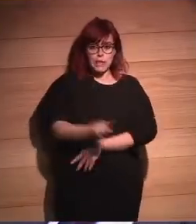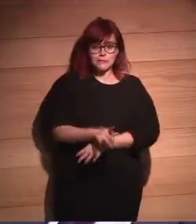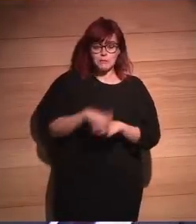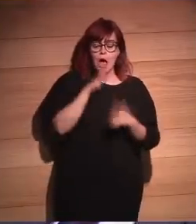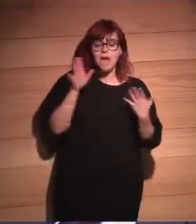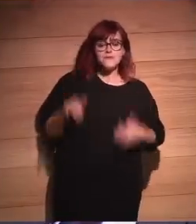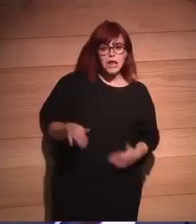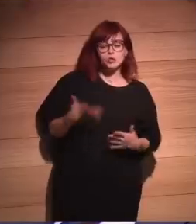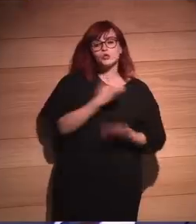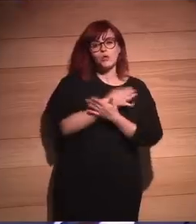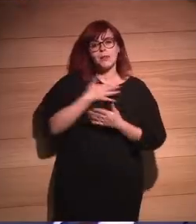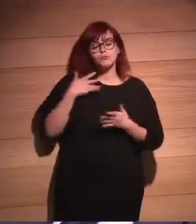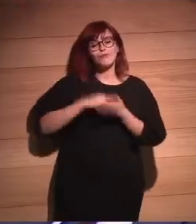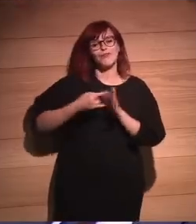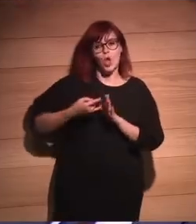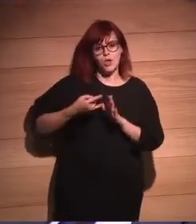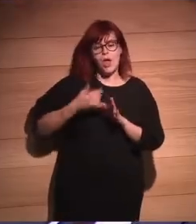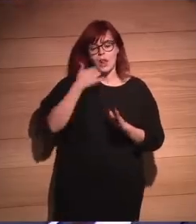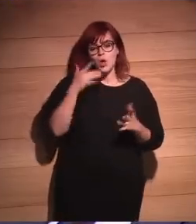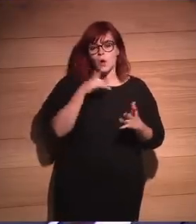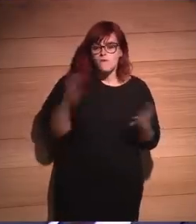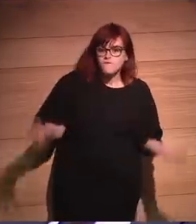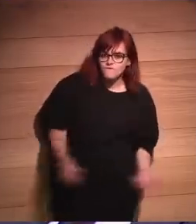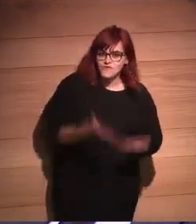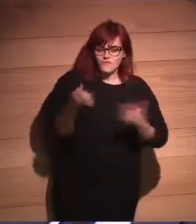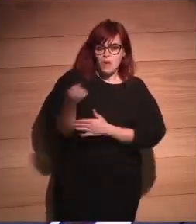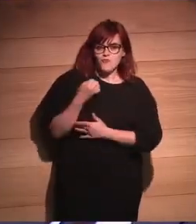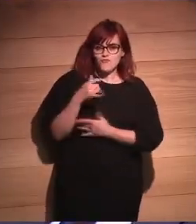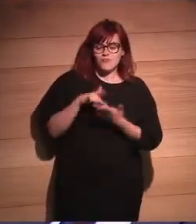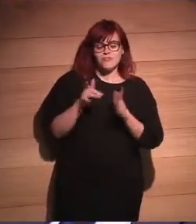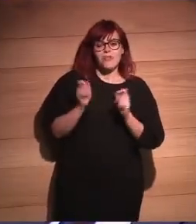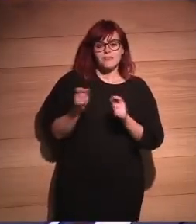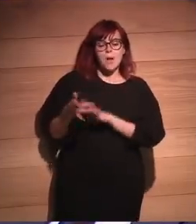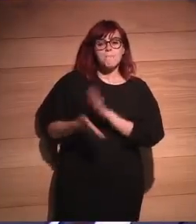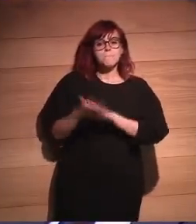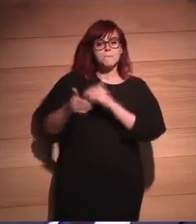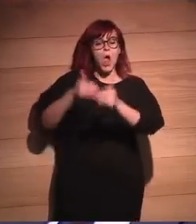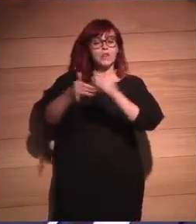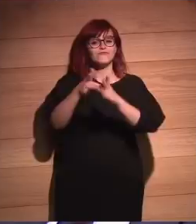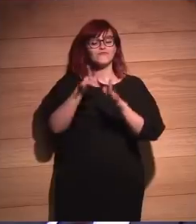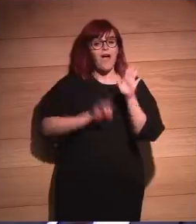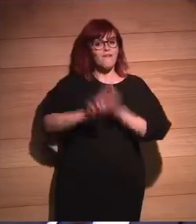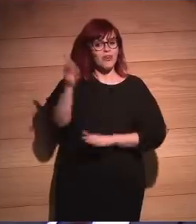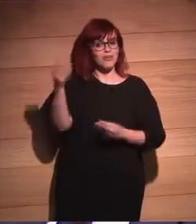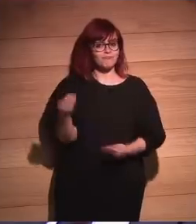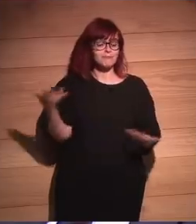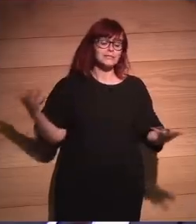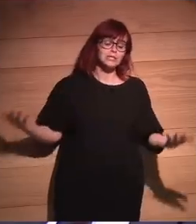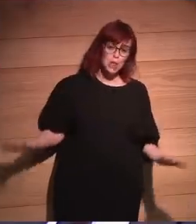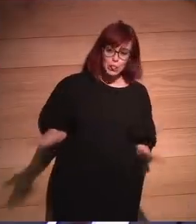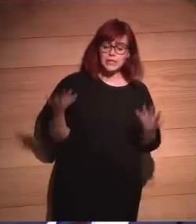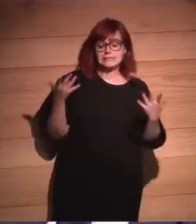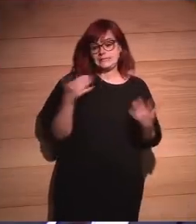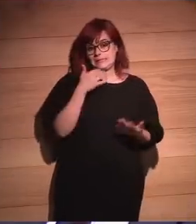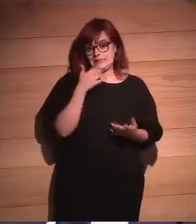¿no? Estamos de acuerdo en que la tecnología es una cosa que nos ha traído mucho progreso y mucho avance, y bueno, pues ese